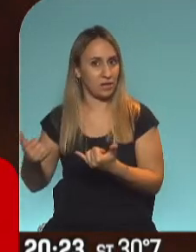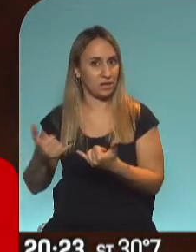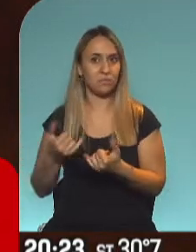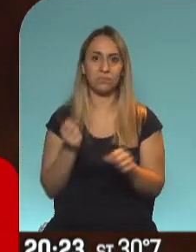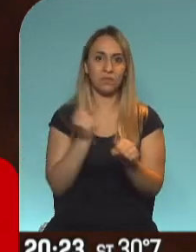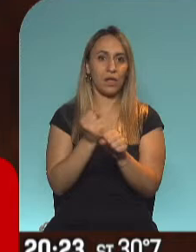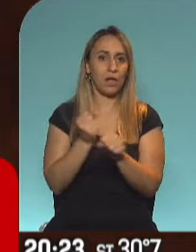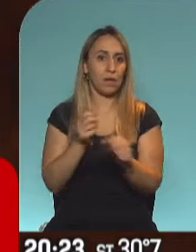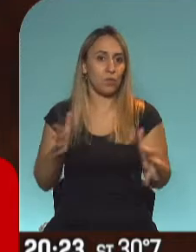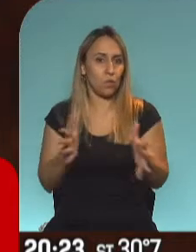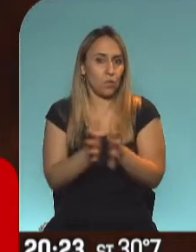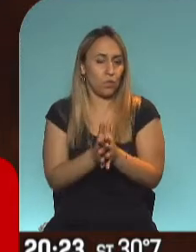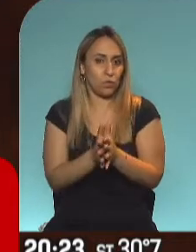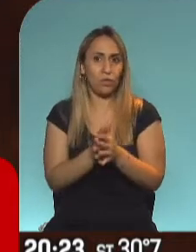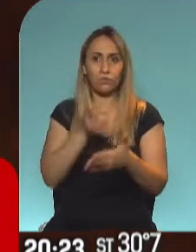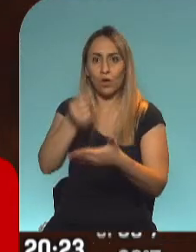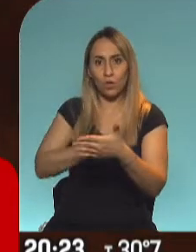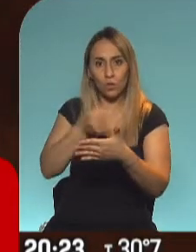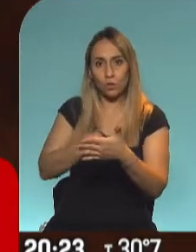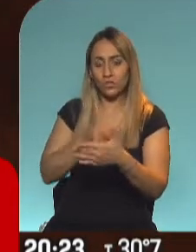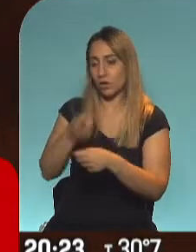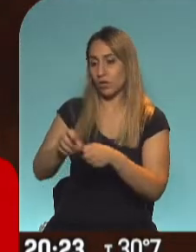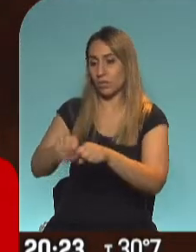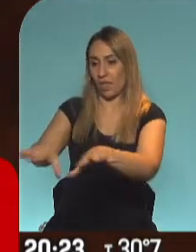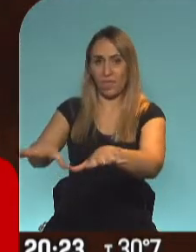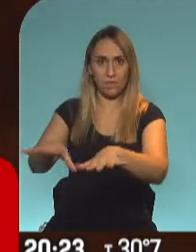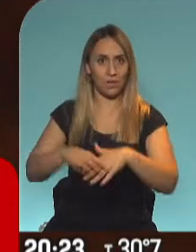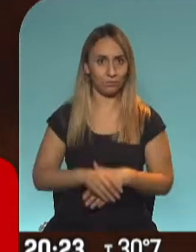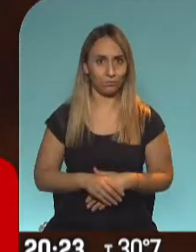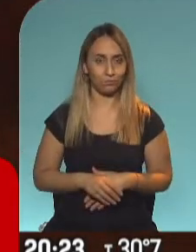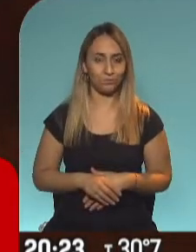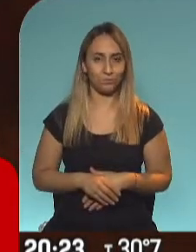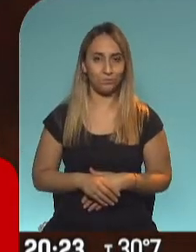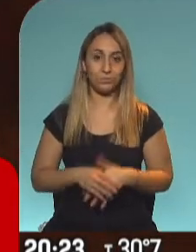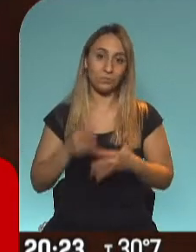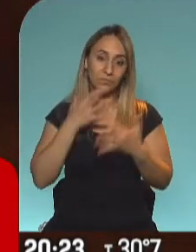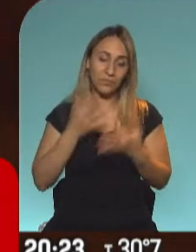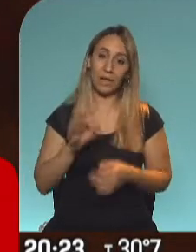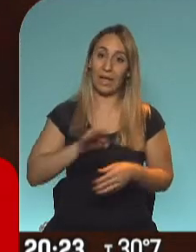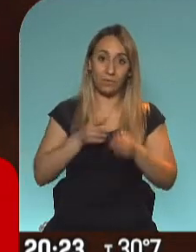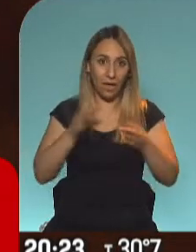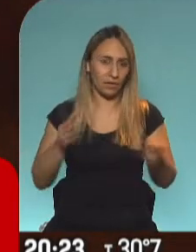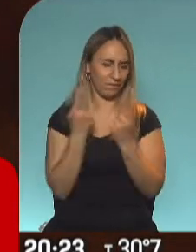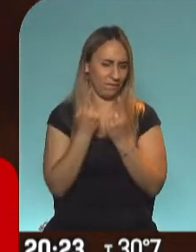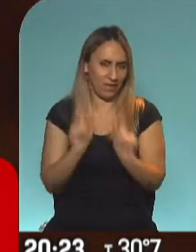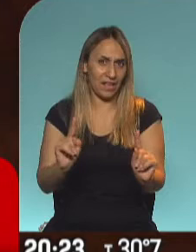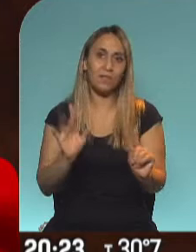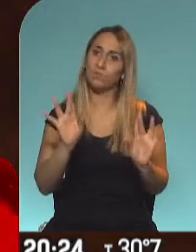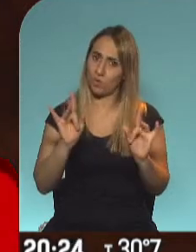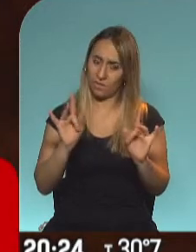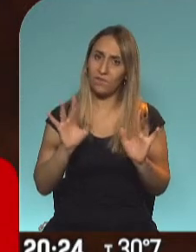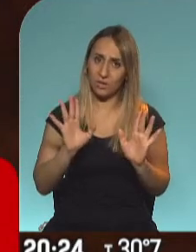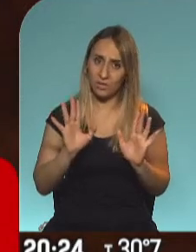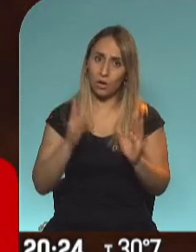junto con la lucha contra la pandemia con todos los otros temas. Así que realmente un año distinto, un año difícil, un año de